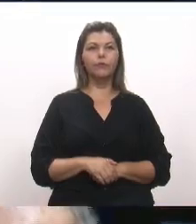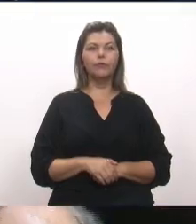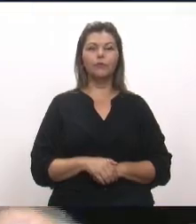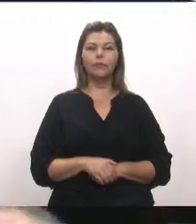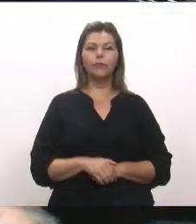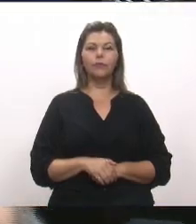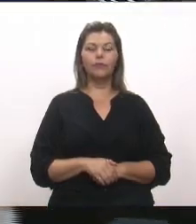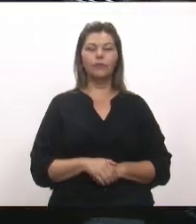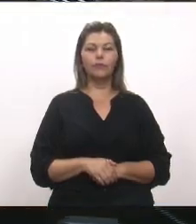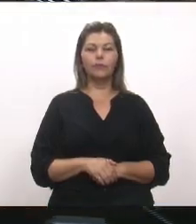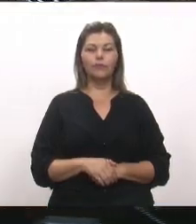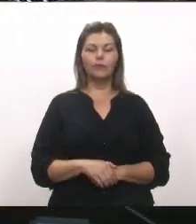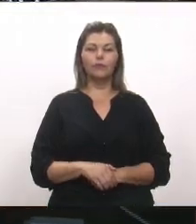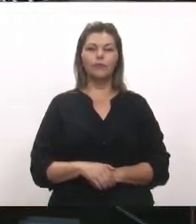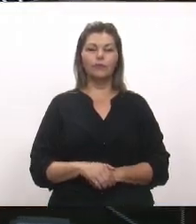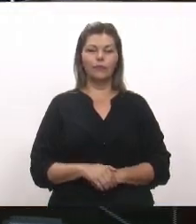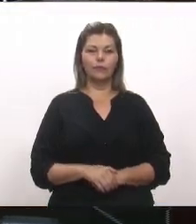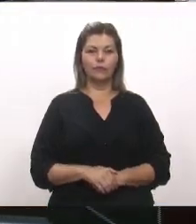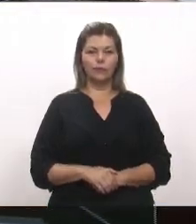Espera un poquito, va.